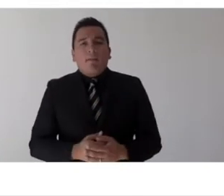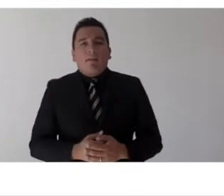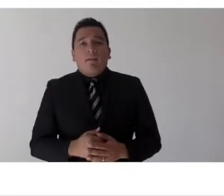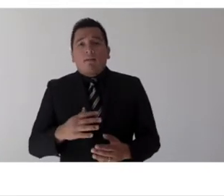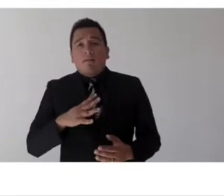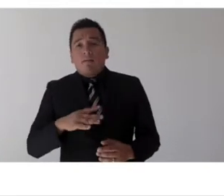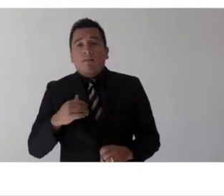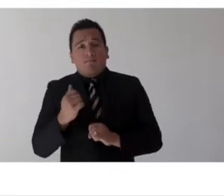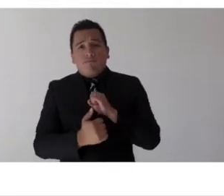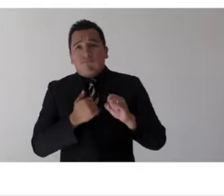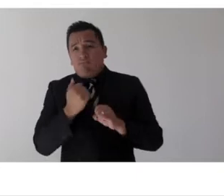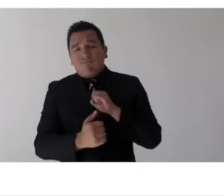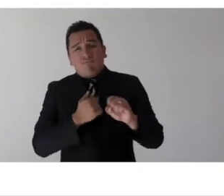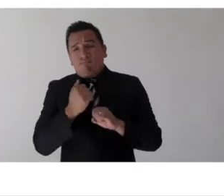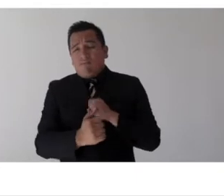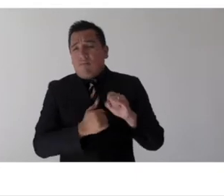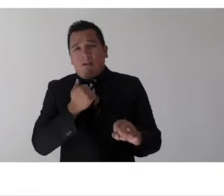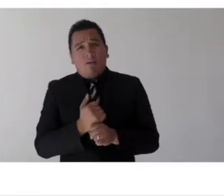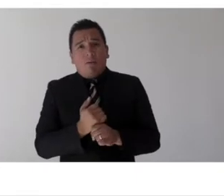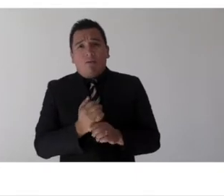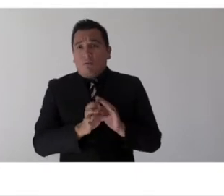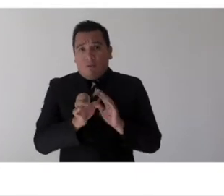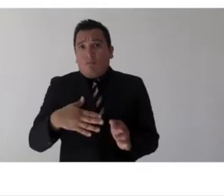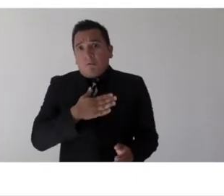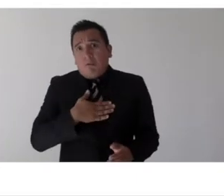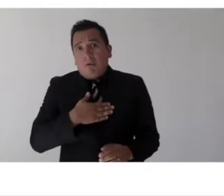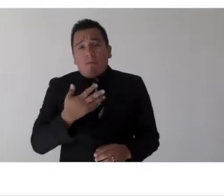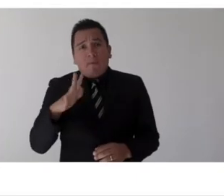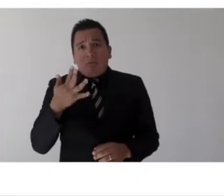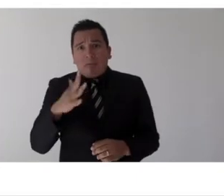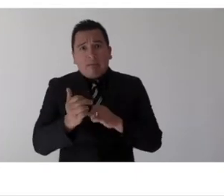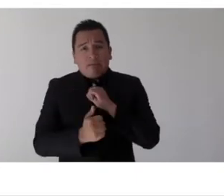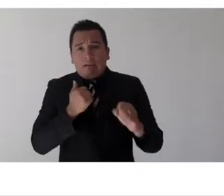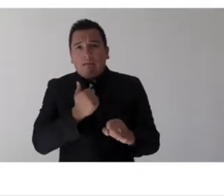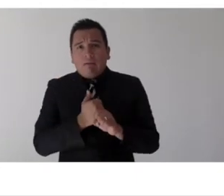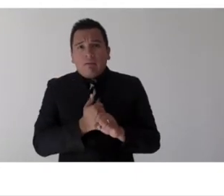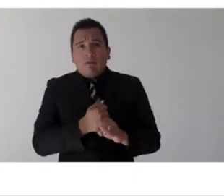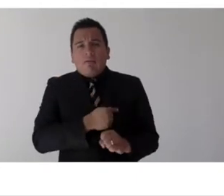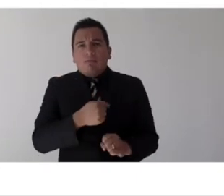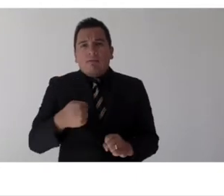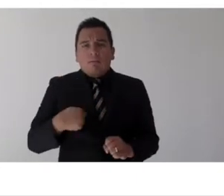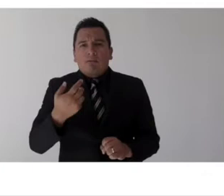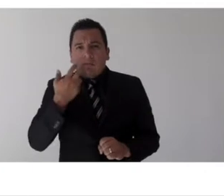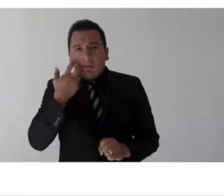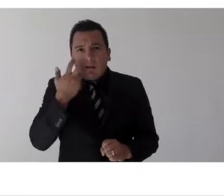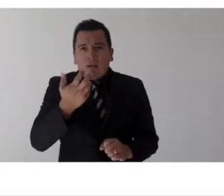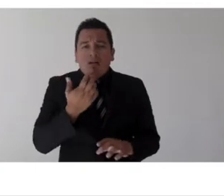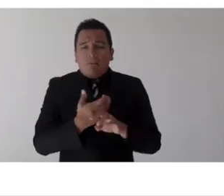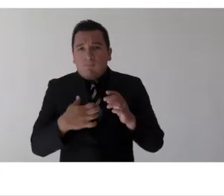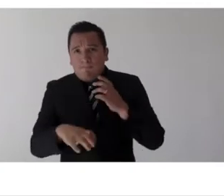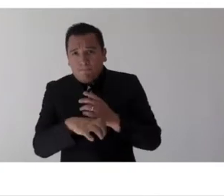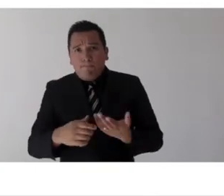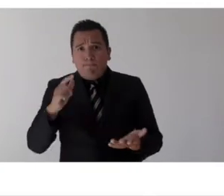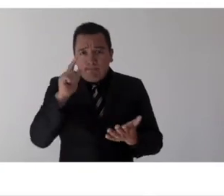muchas décadas de años, en mi caso una década al menos, impulsando modificaciones en procesos legislativos, participando en